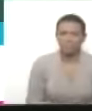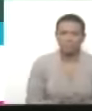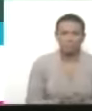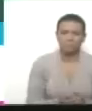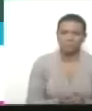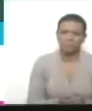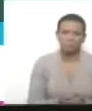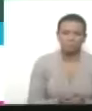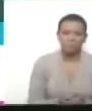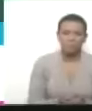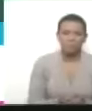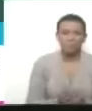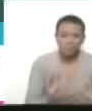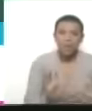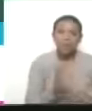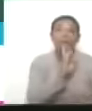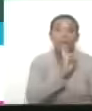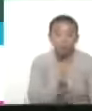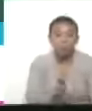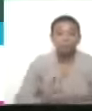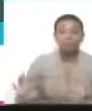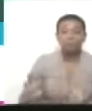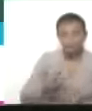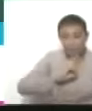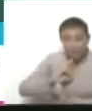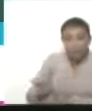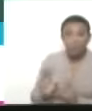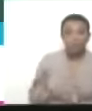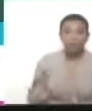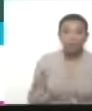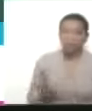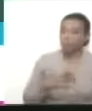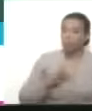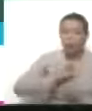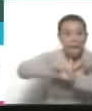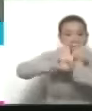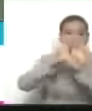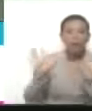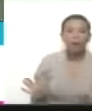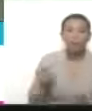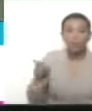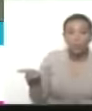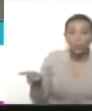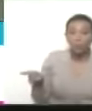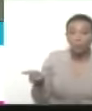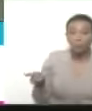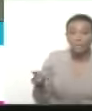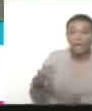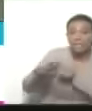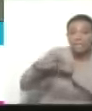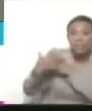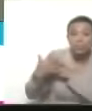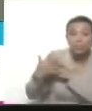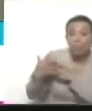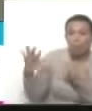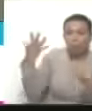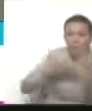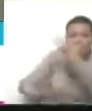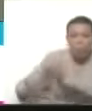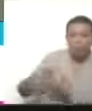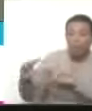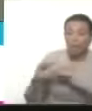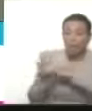diciembre ya vamos a responder porque para nosotros es muy claro que en el caso de la controversia de la